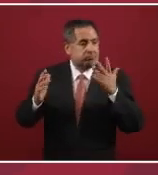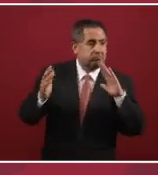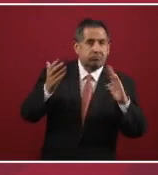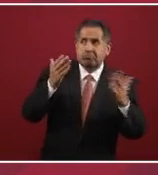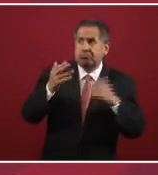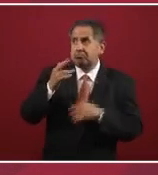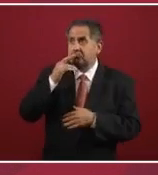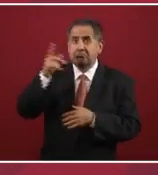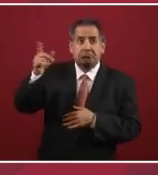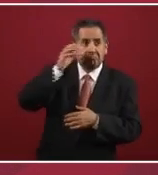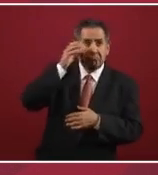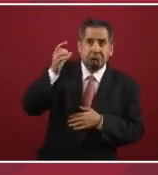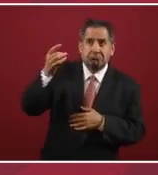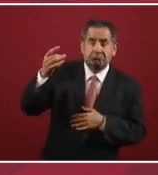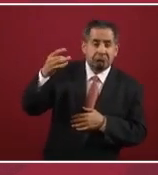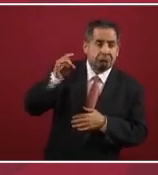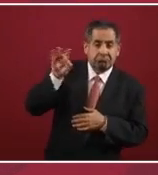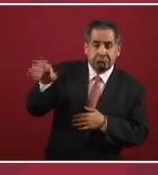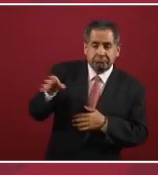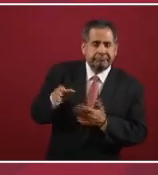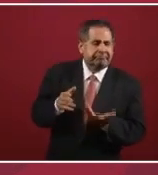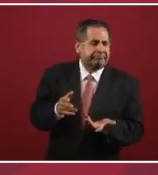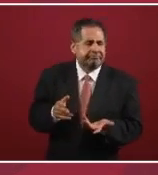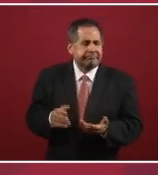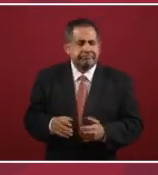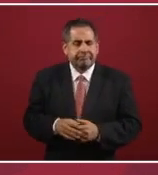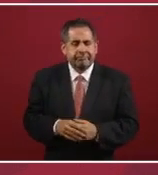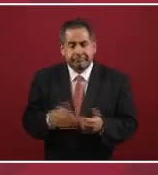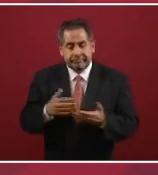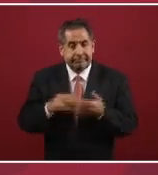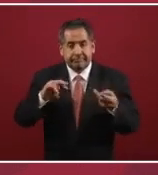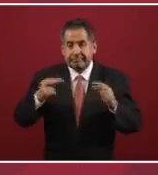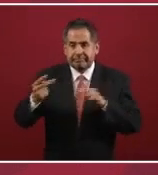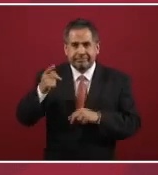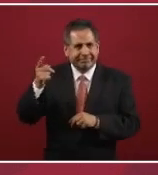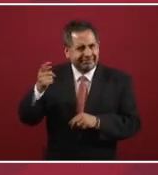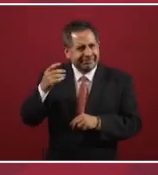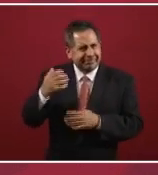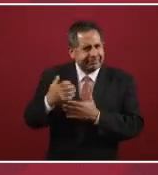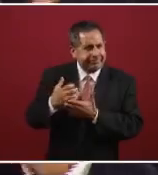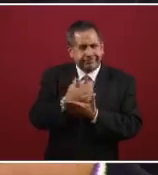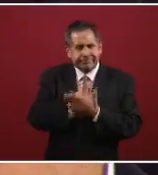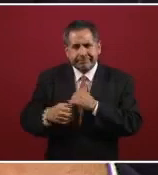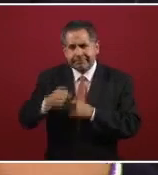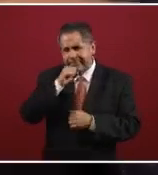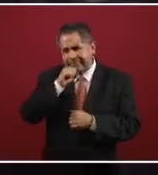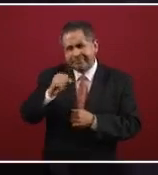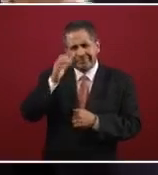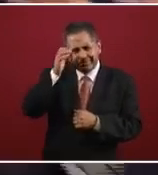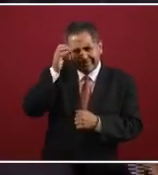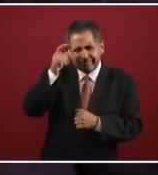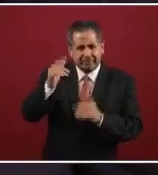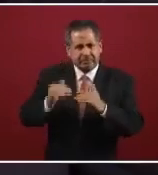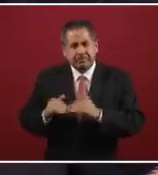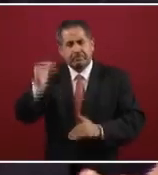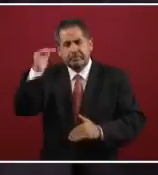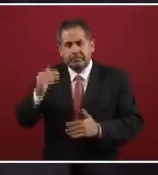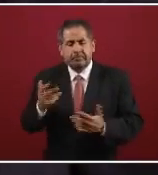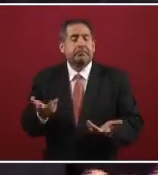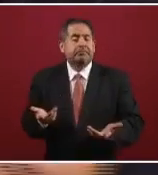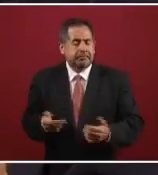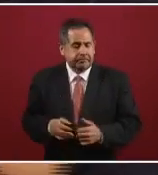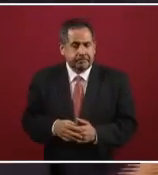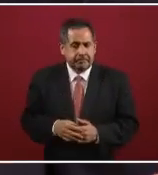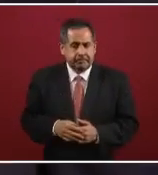que ellos tenían ahora resulta el salario en china es superior